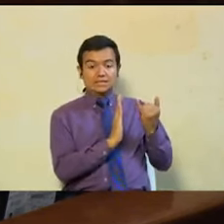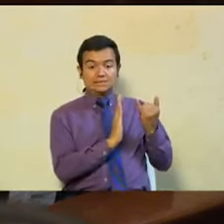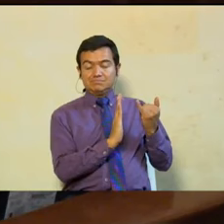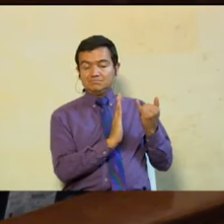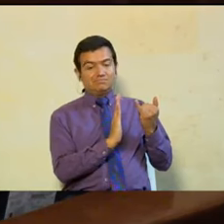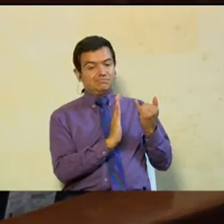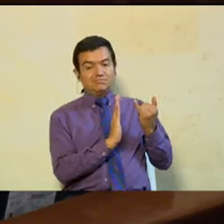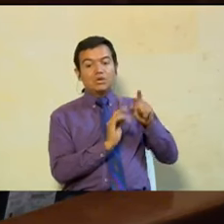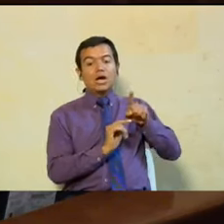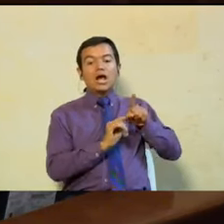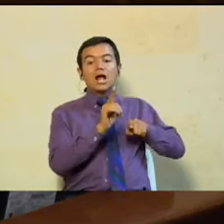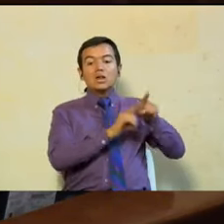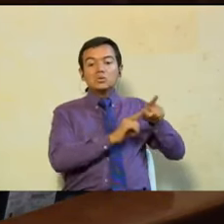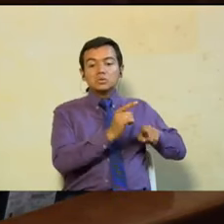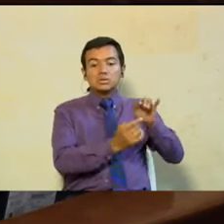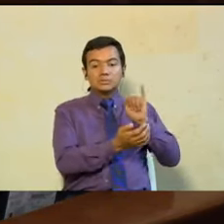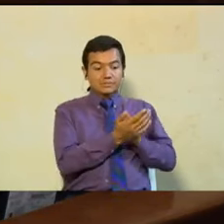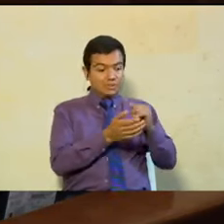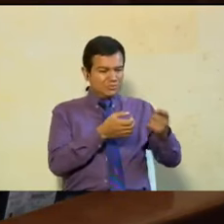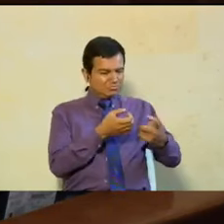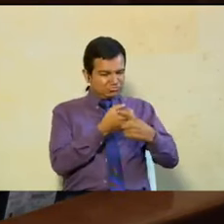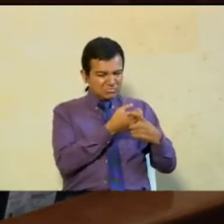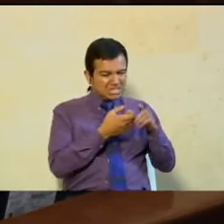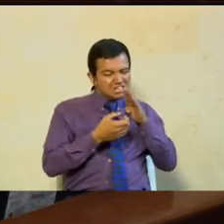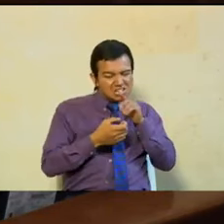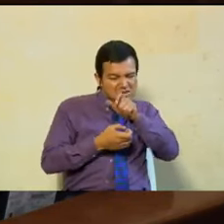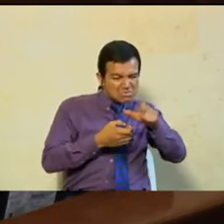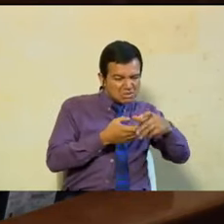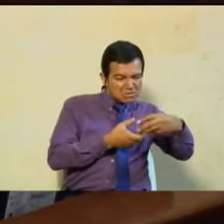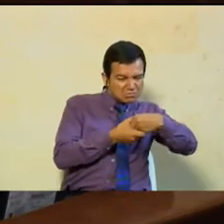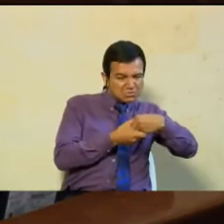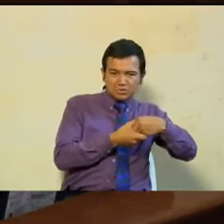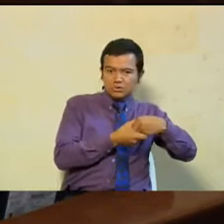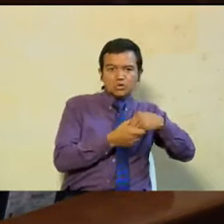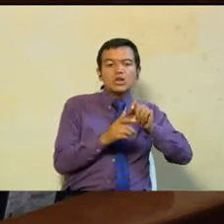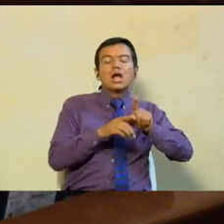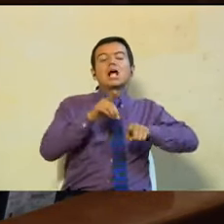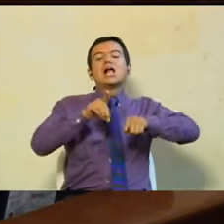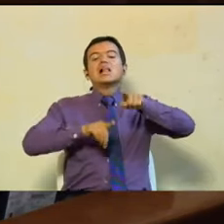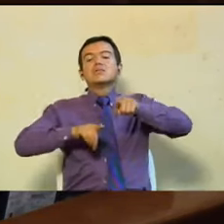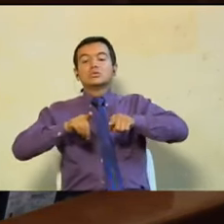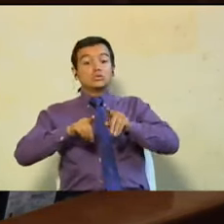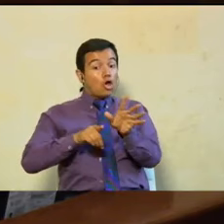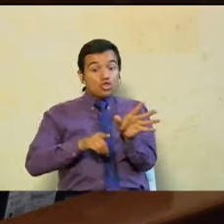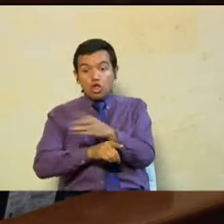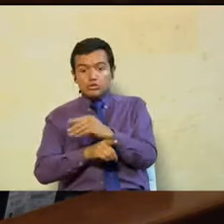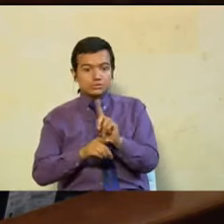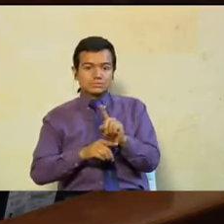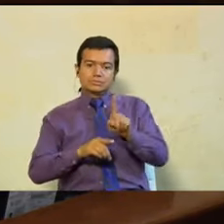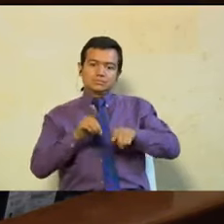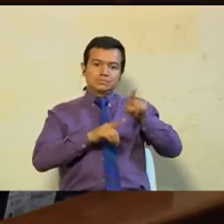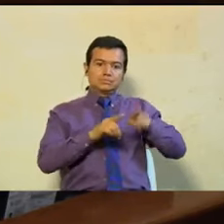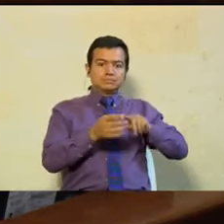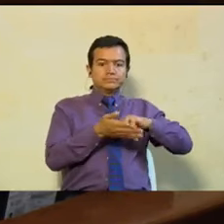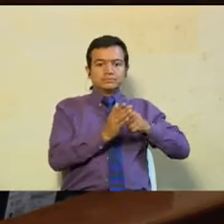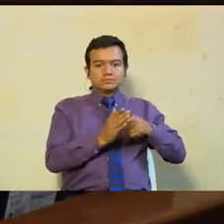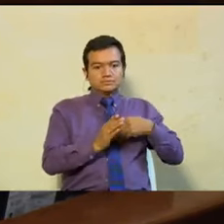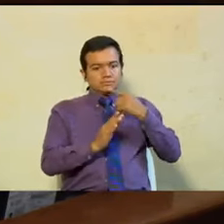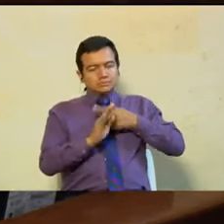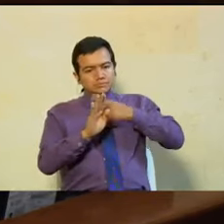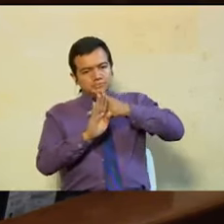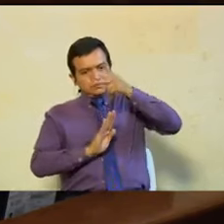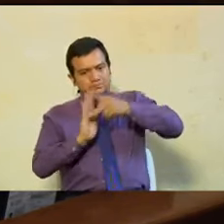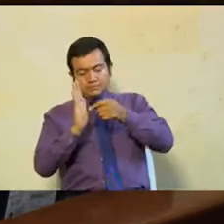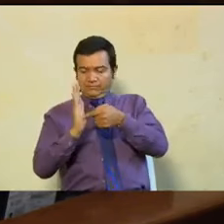todos los actores de este proyecto sino con algunos actores no con todos y yo no estoy diciendo que el proyecto sea